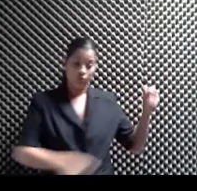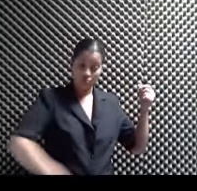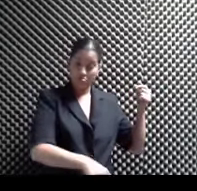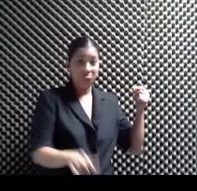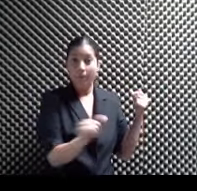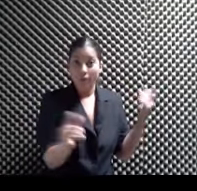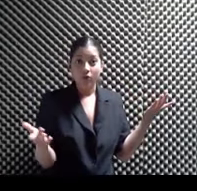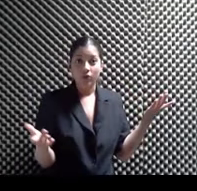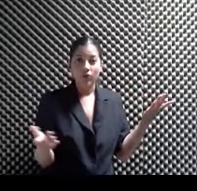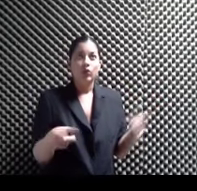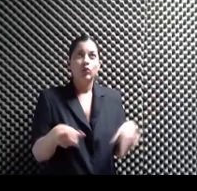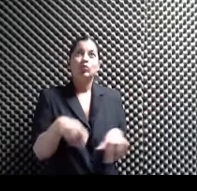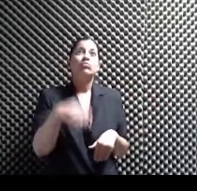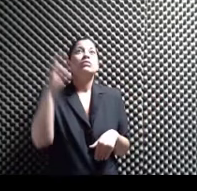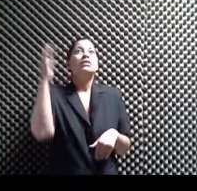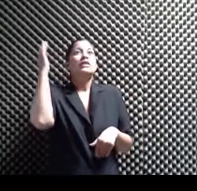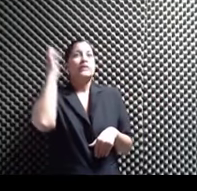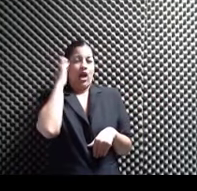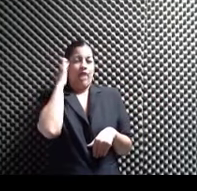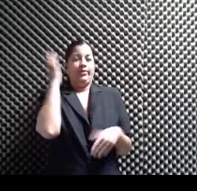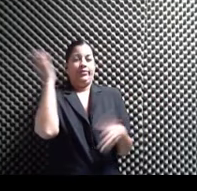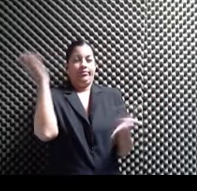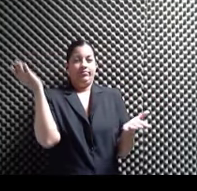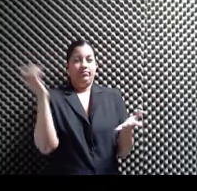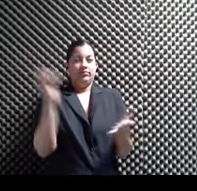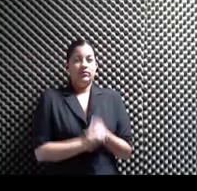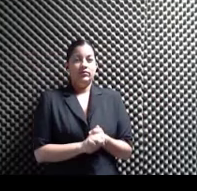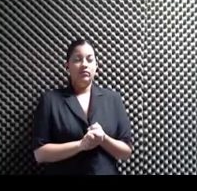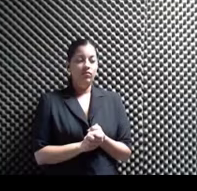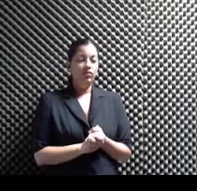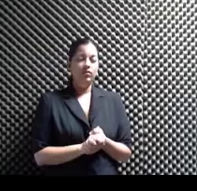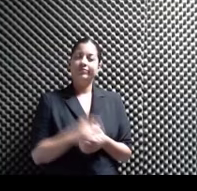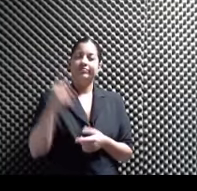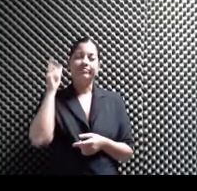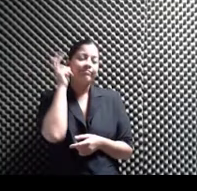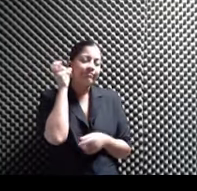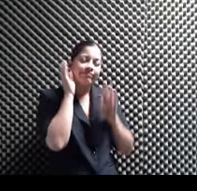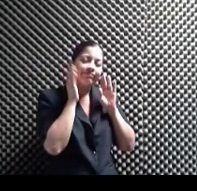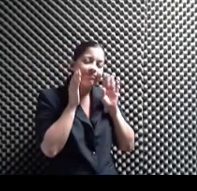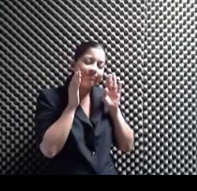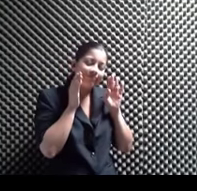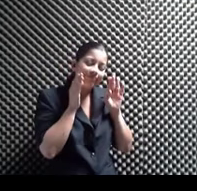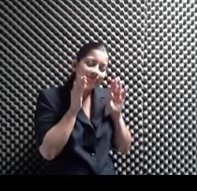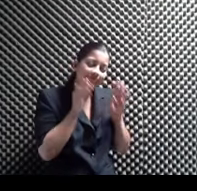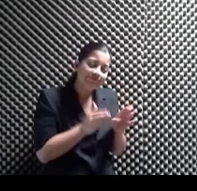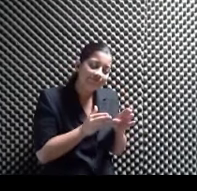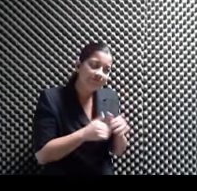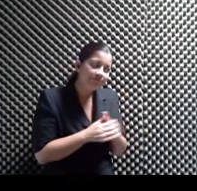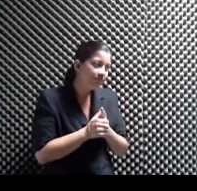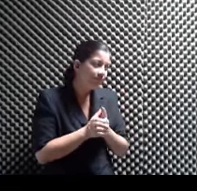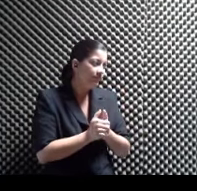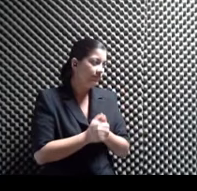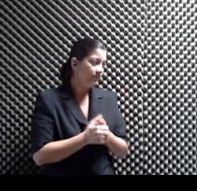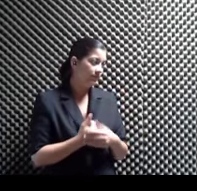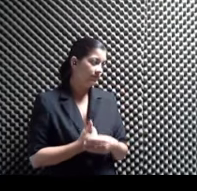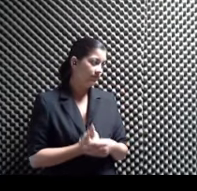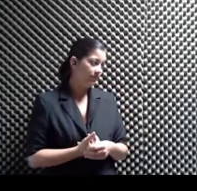instrumento Ya tú sabes Dónde estás Pero tienes que estar Usando constantemente El oído El oído El oído Afinando Pero claro Tienes